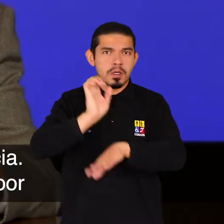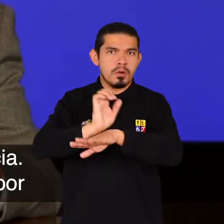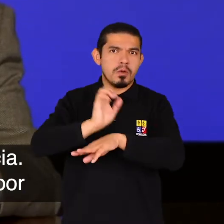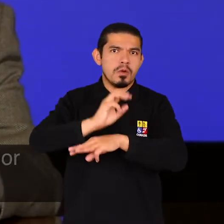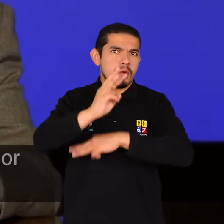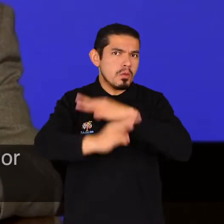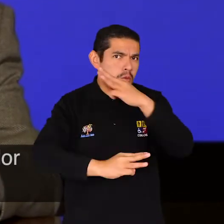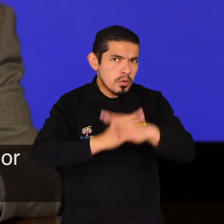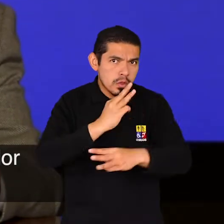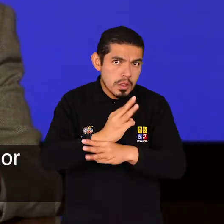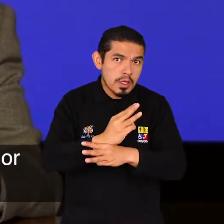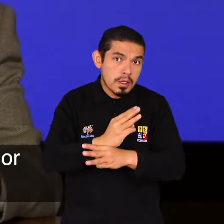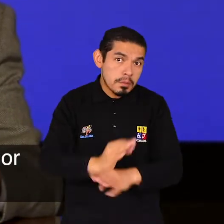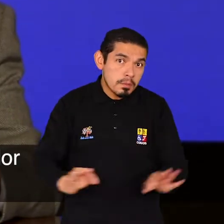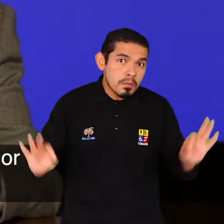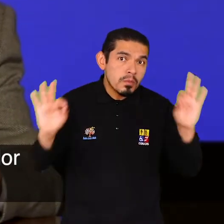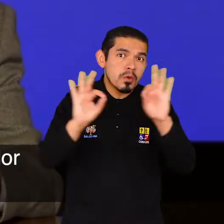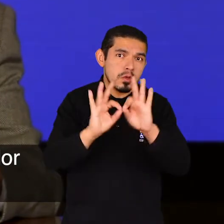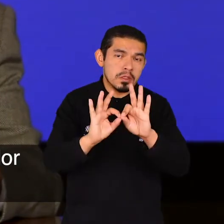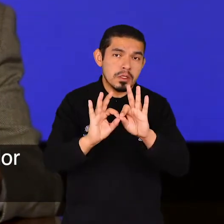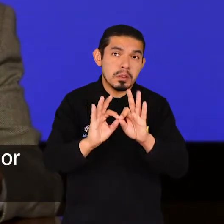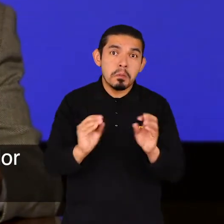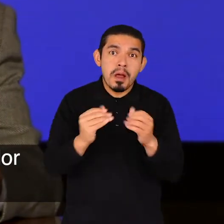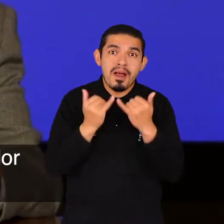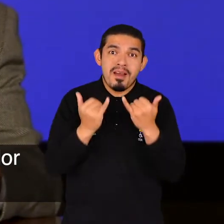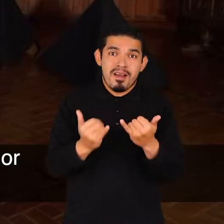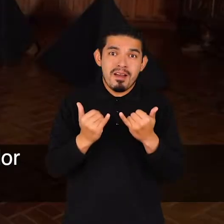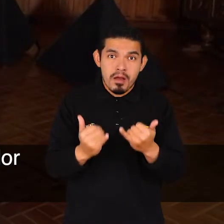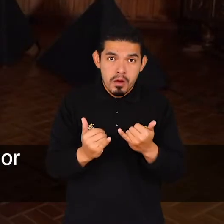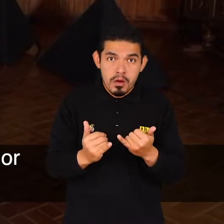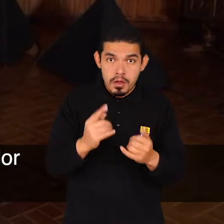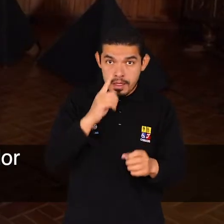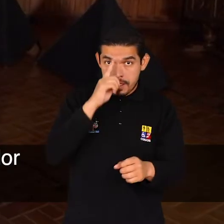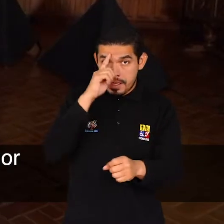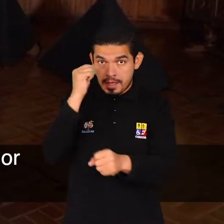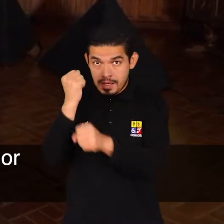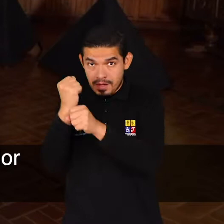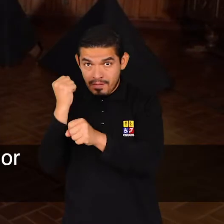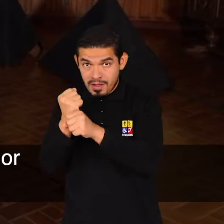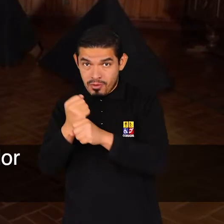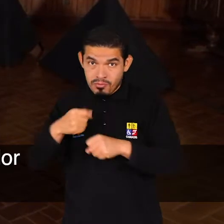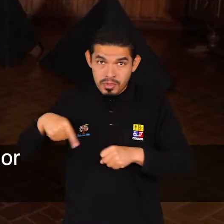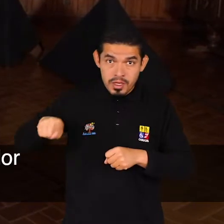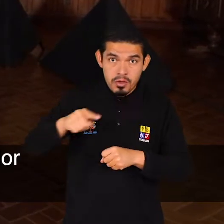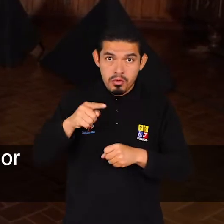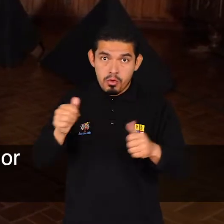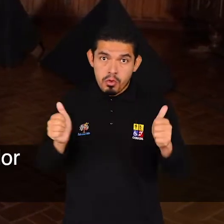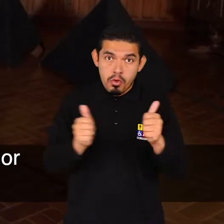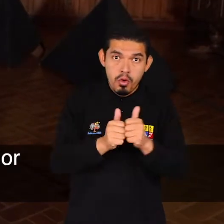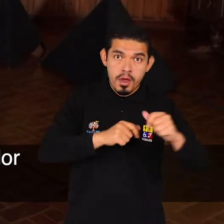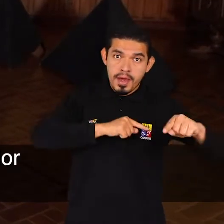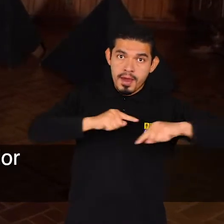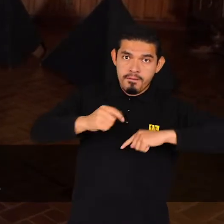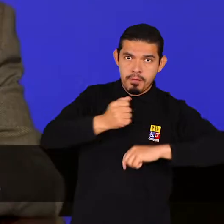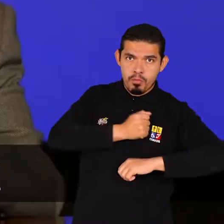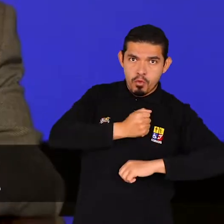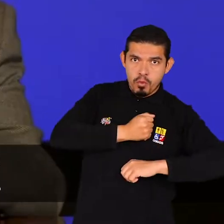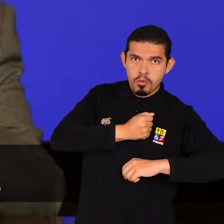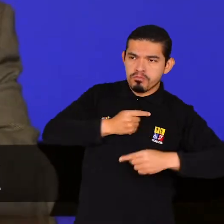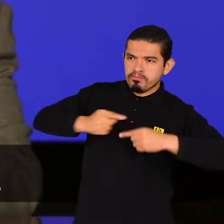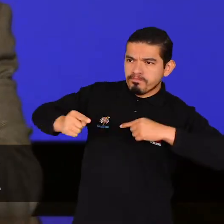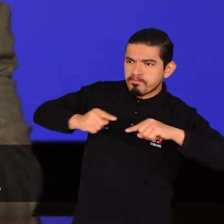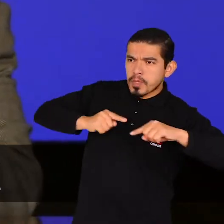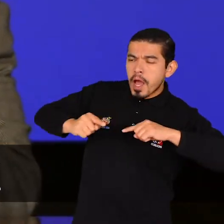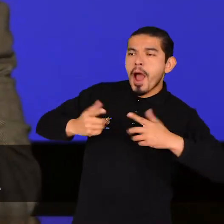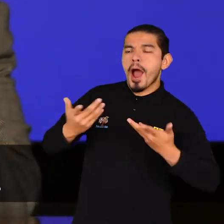mundo. Por eso es importante, especialmente ahora, que empleador y trabajador laboren juntos, que lleguen a acuerdos,